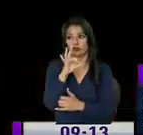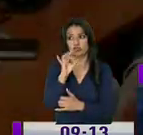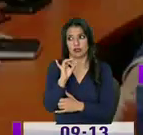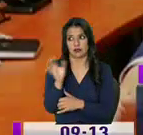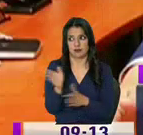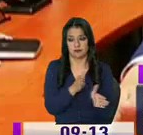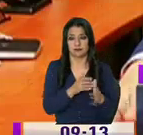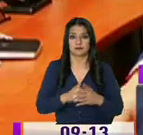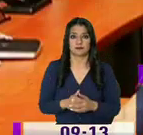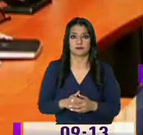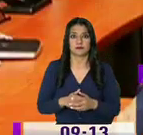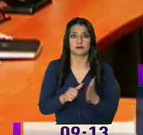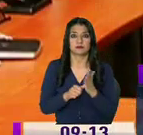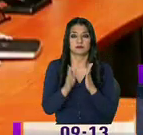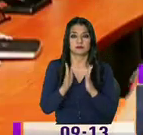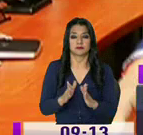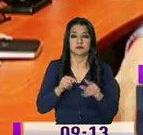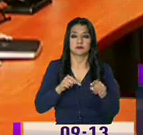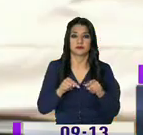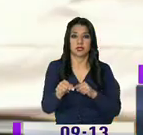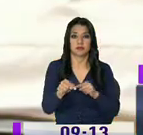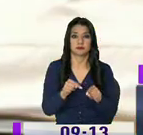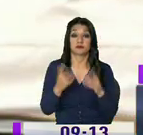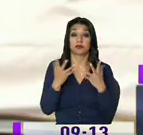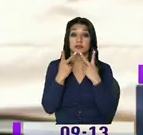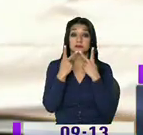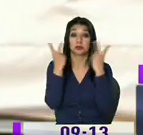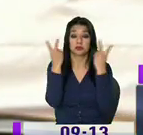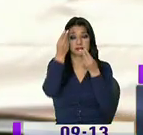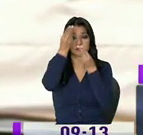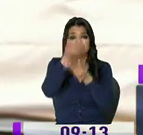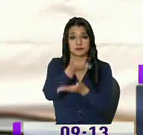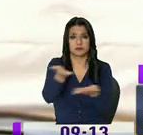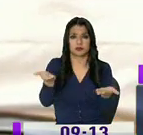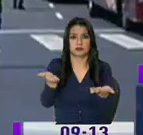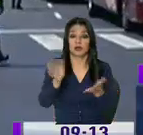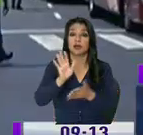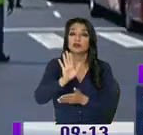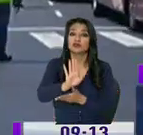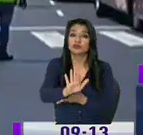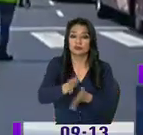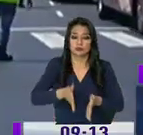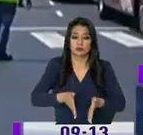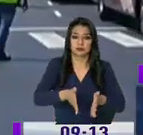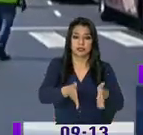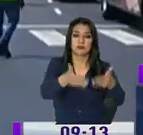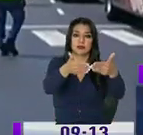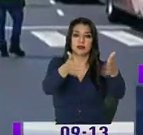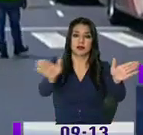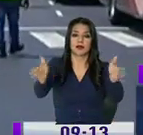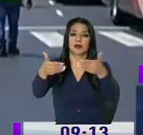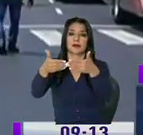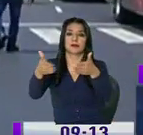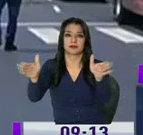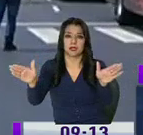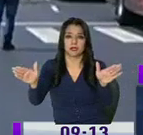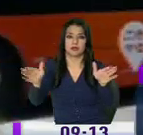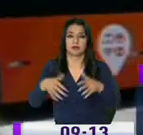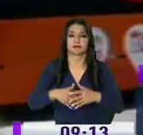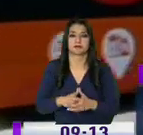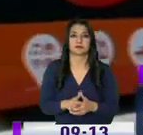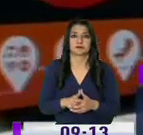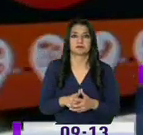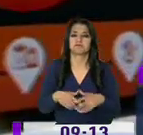15.80. De su parte, el ministro de Transporte y Obras Públicas daba a conocer cuáles son las vías habilitadas lejos del paro. En la